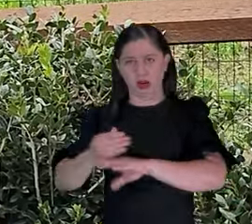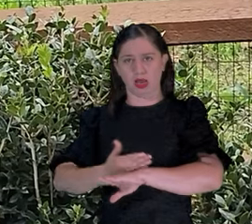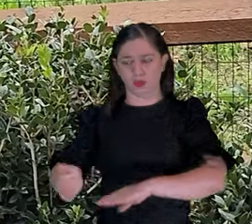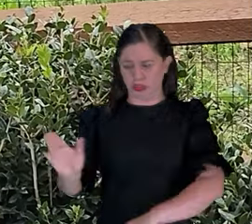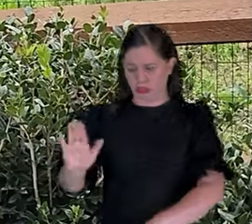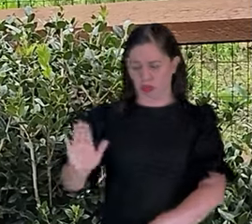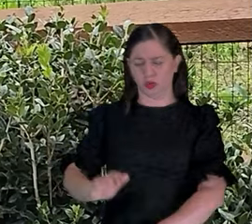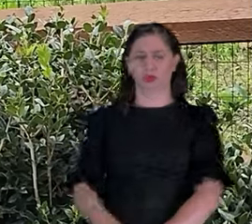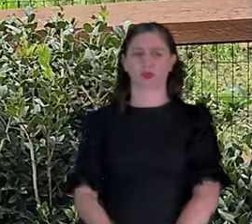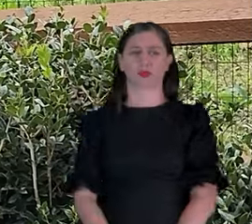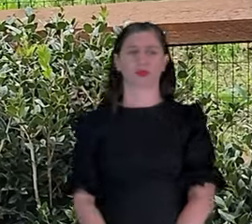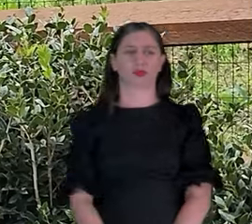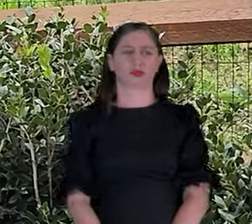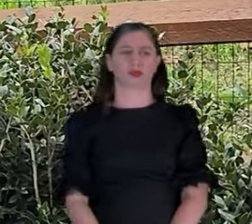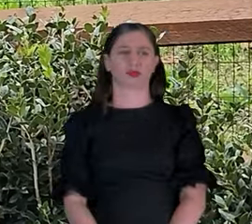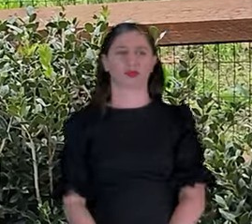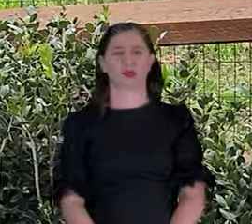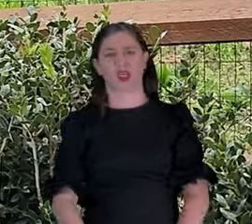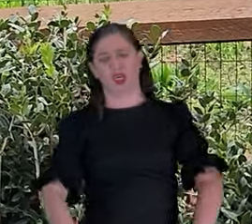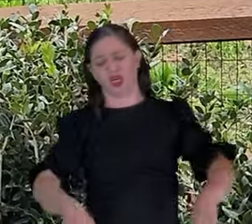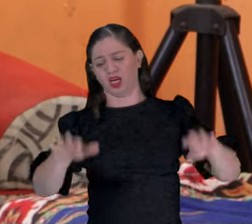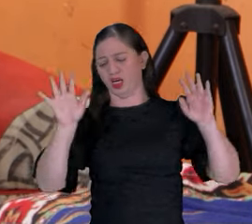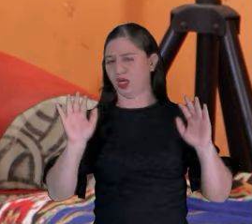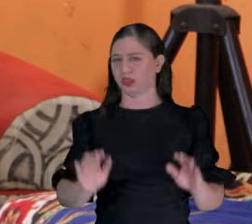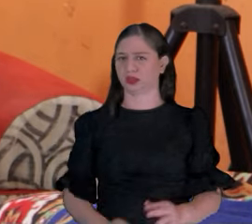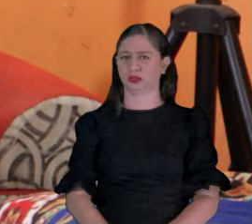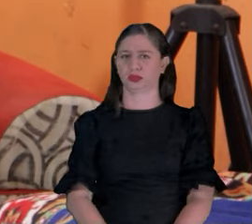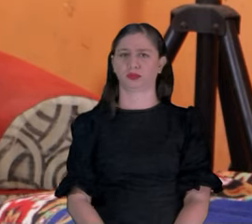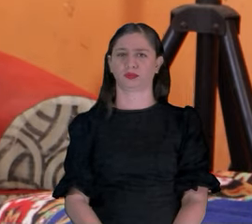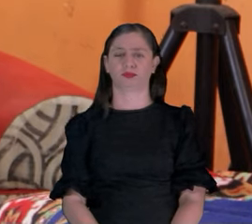niña. Tranquilo, hablamos después, ya.